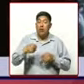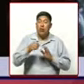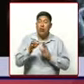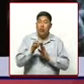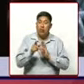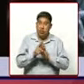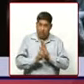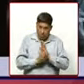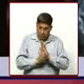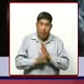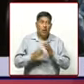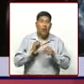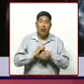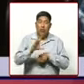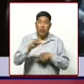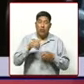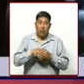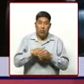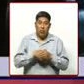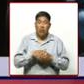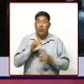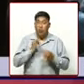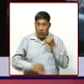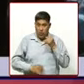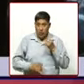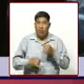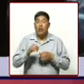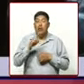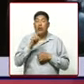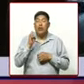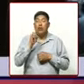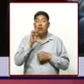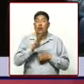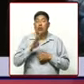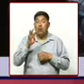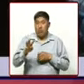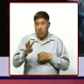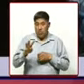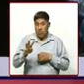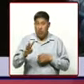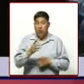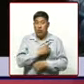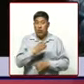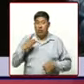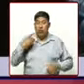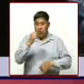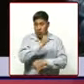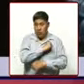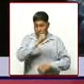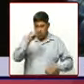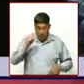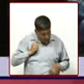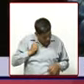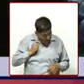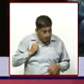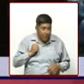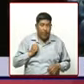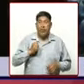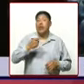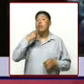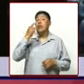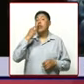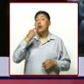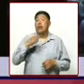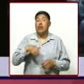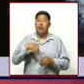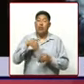Constitucional. Les doy los votos de último momento. 144 parlamentarios, tanto del Senado como de diputados,